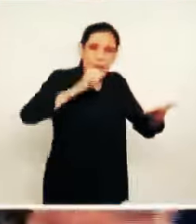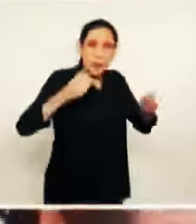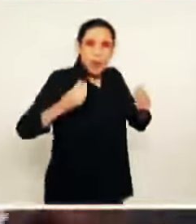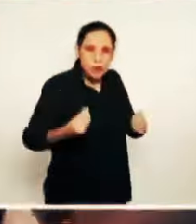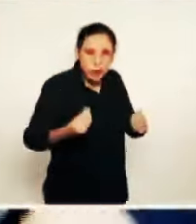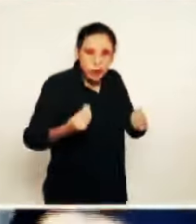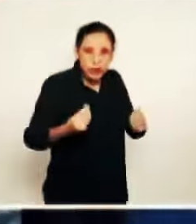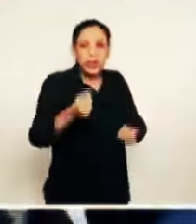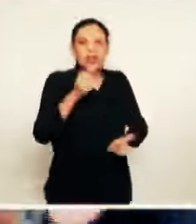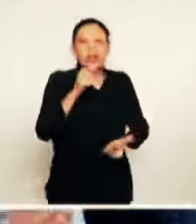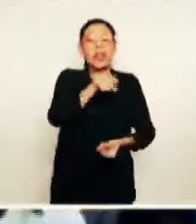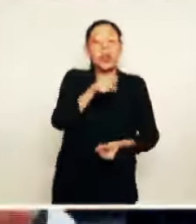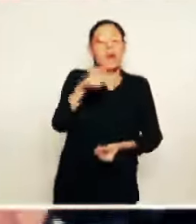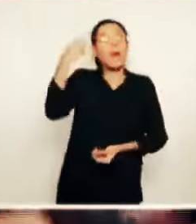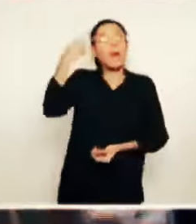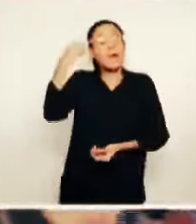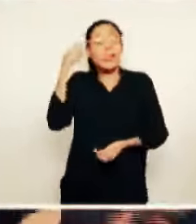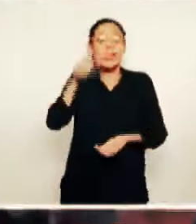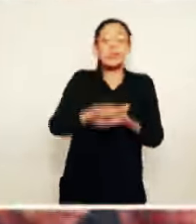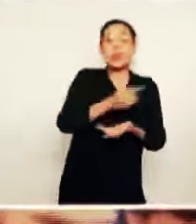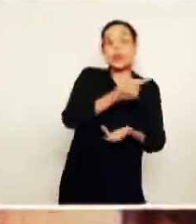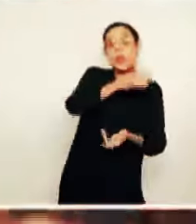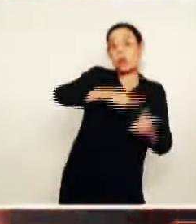vos pensás de Juan, de Pedro, de José?